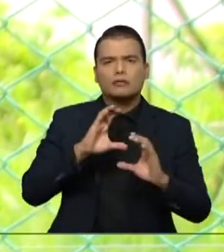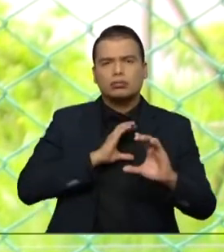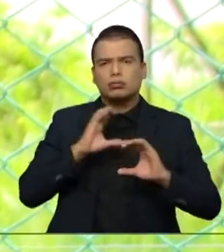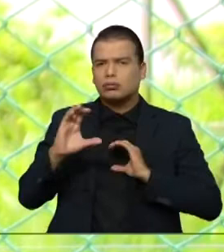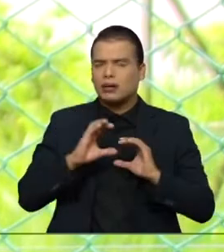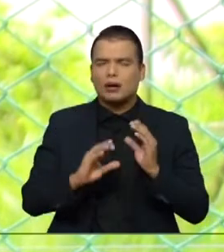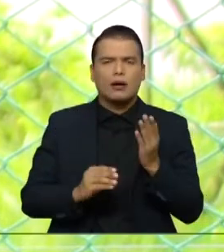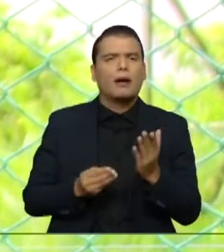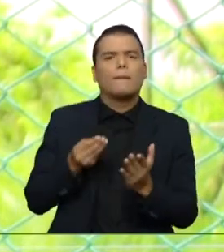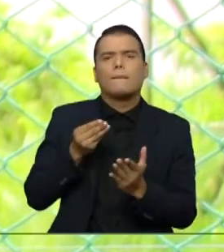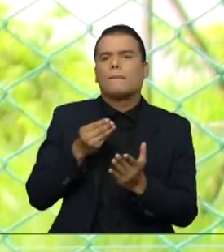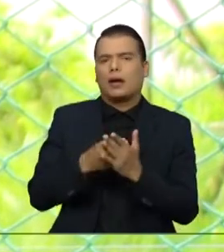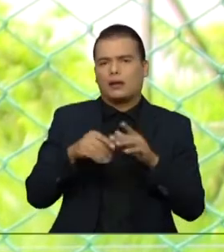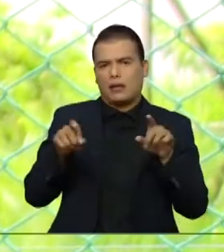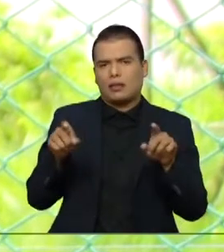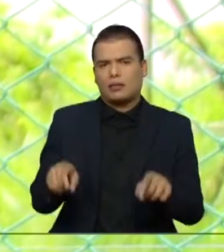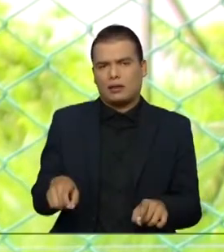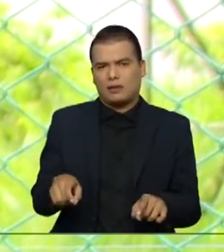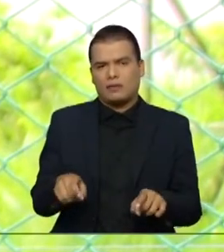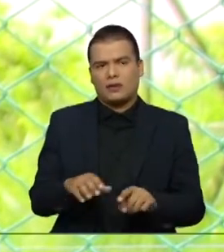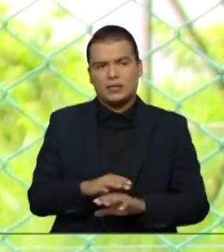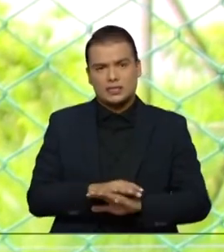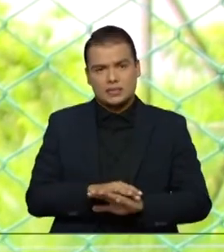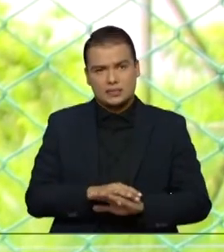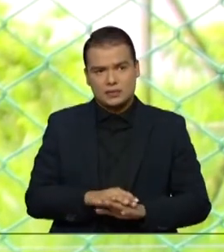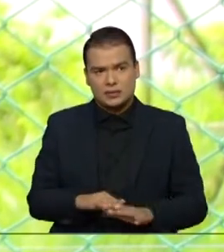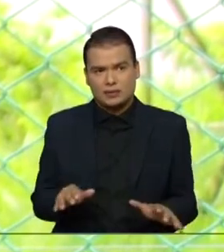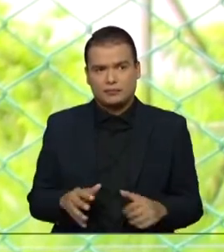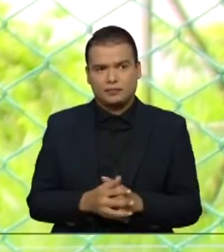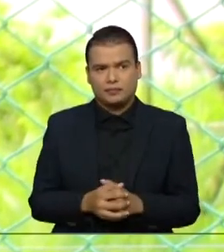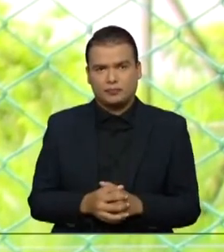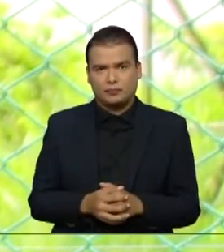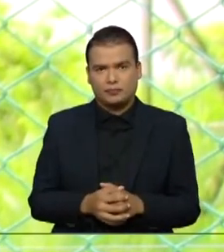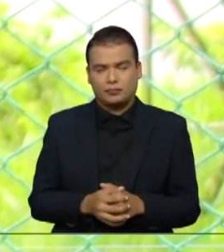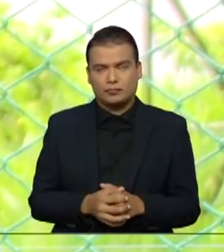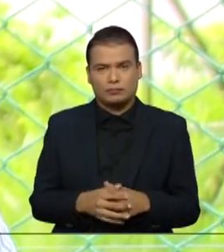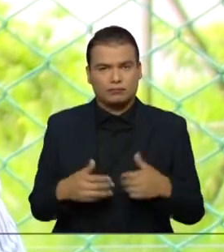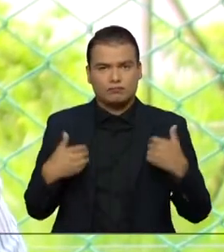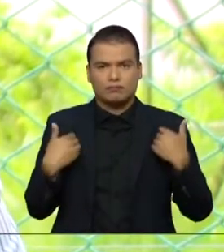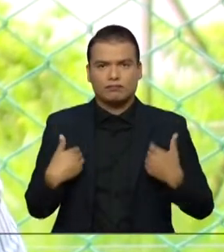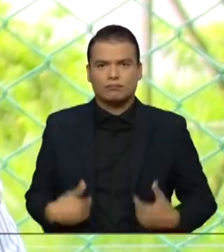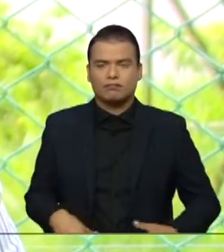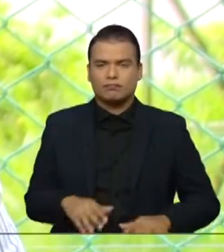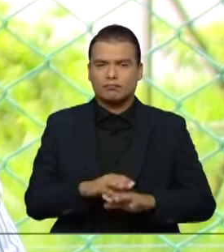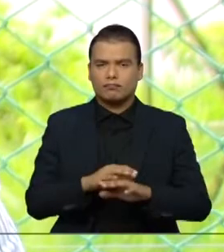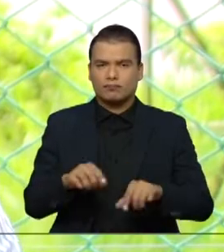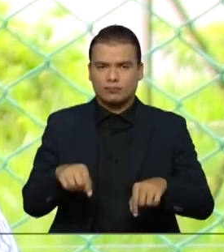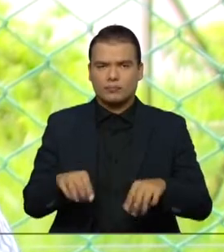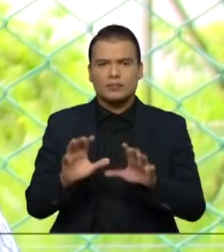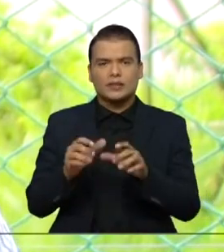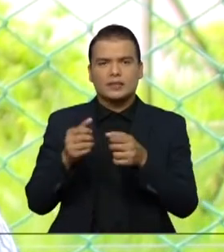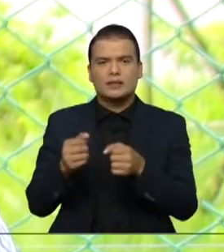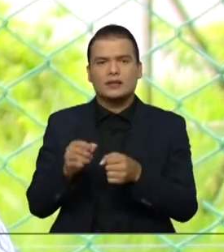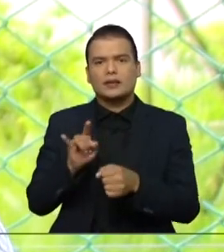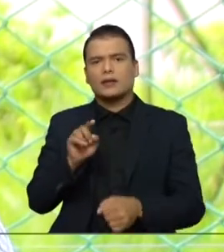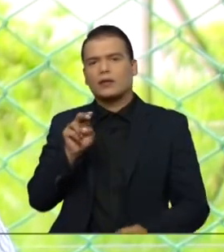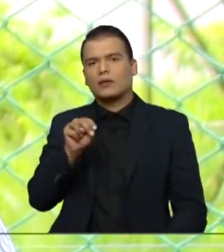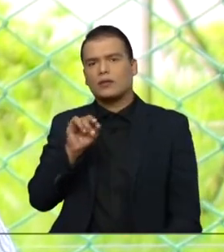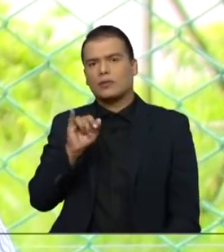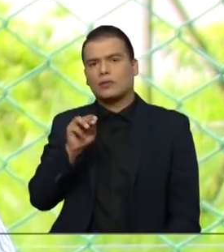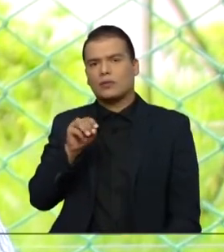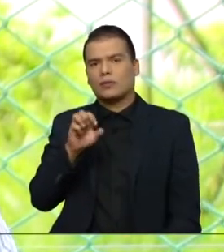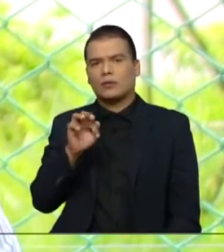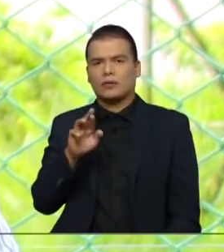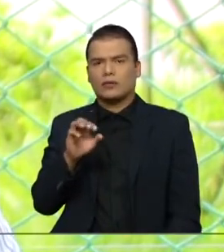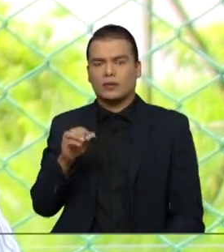que se encuentran atrasados y poner al corriente estas obligaciones en la información desde la sede de unimetro en el Oriente de Cali